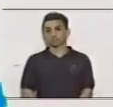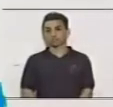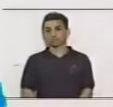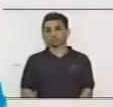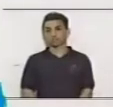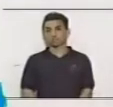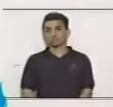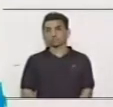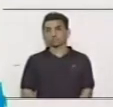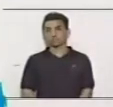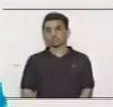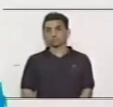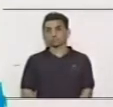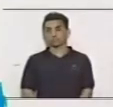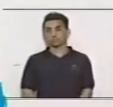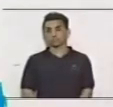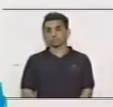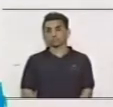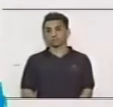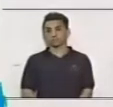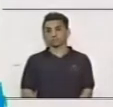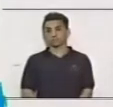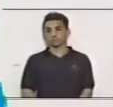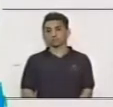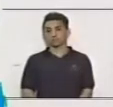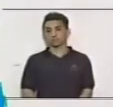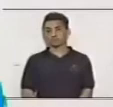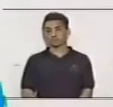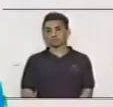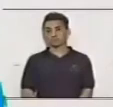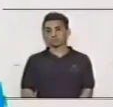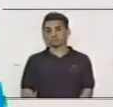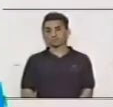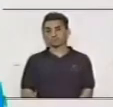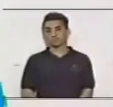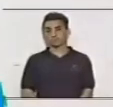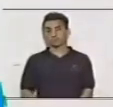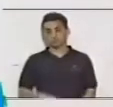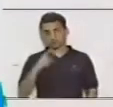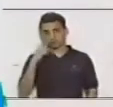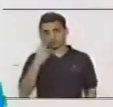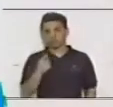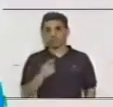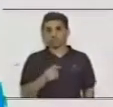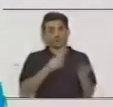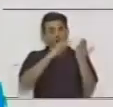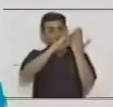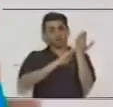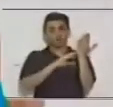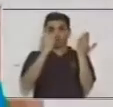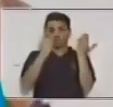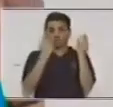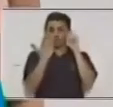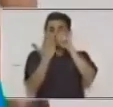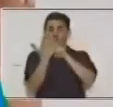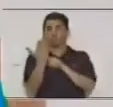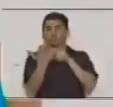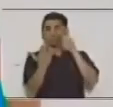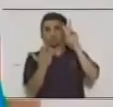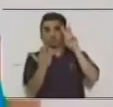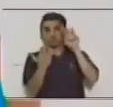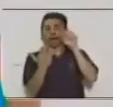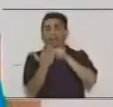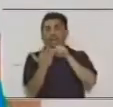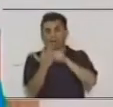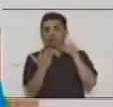Ahí está la primera, ¿sí? Ya saben, estas operaciones van aquí, en la parte central de su trifoliar, que lo corrimos un rato